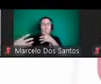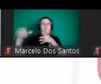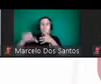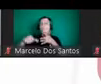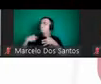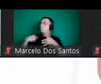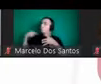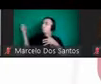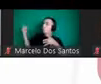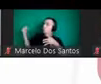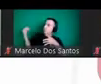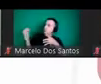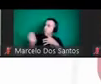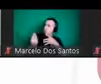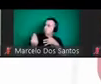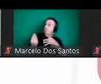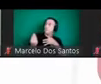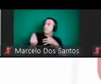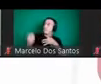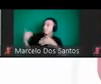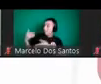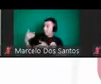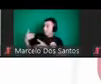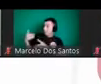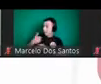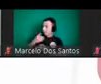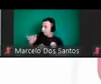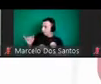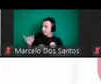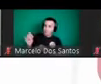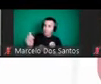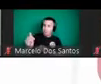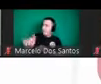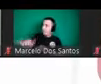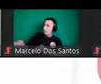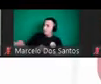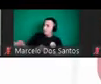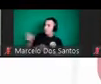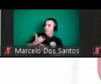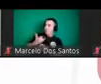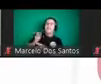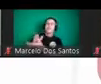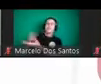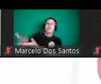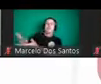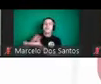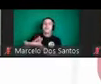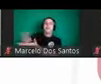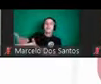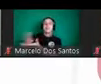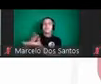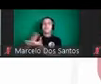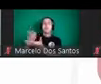y sustitutos o importados, que es cuando es proporcionado por un facilitador o por recursos externos.